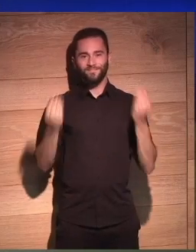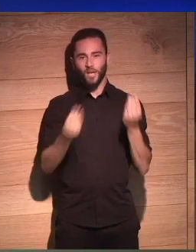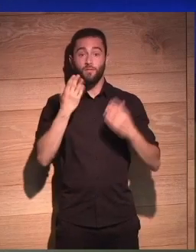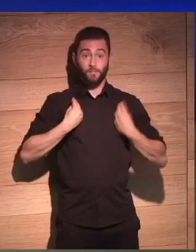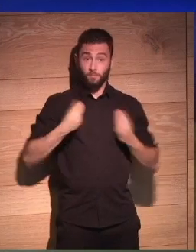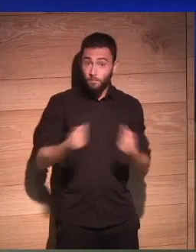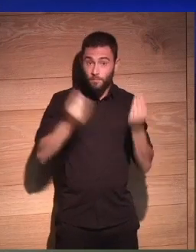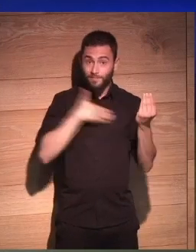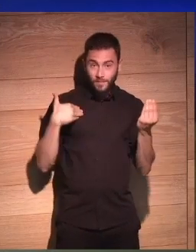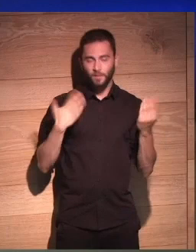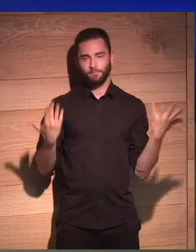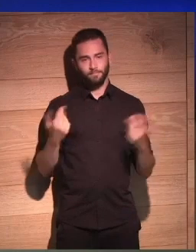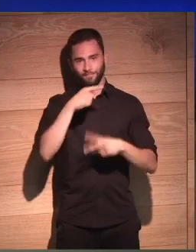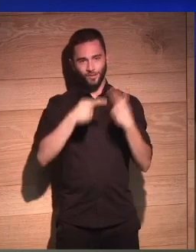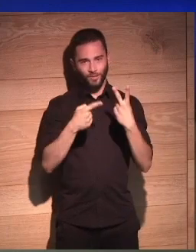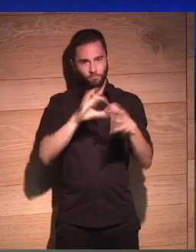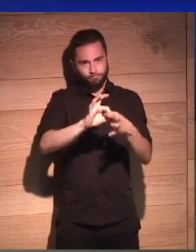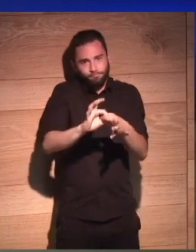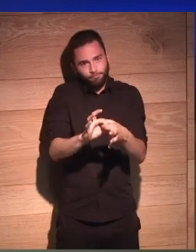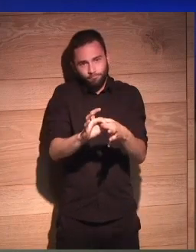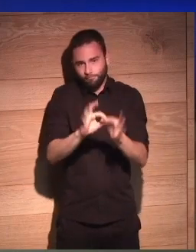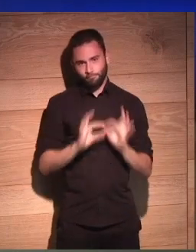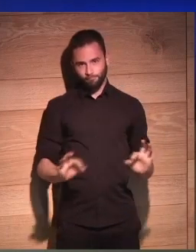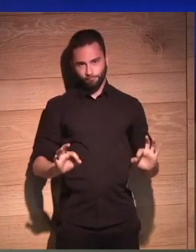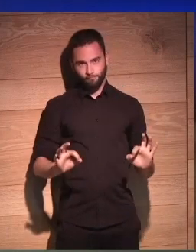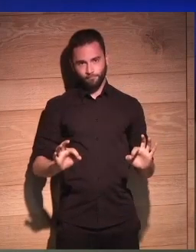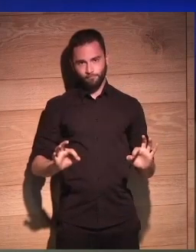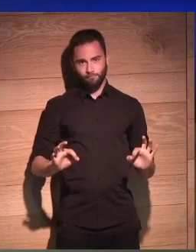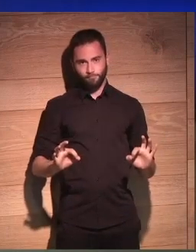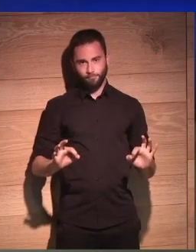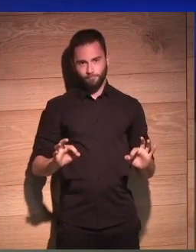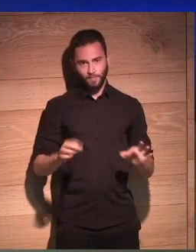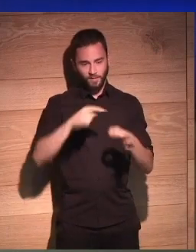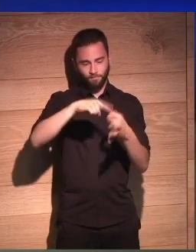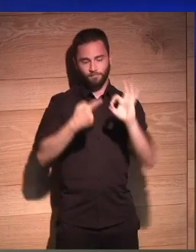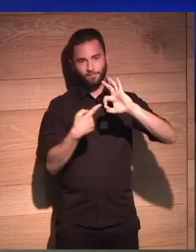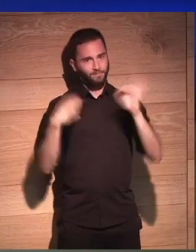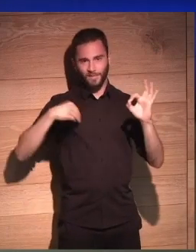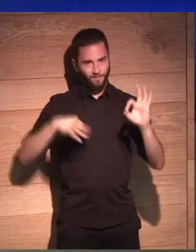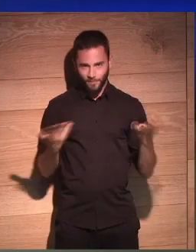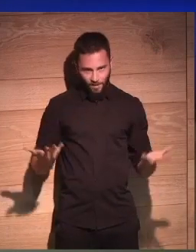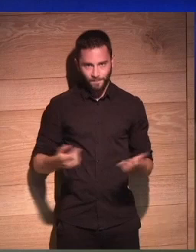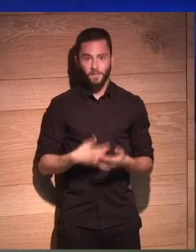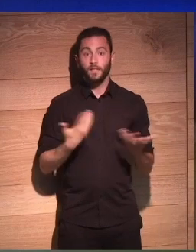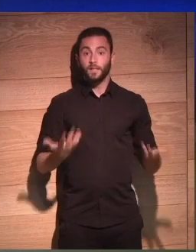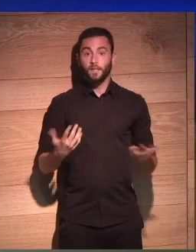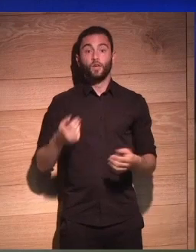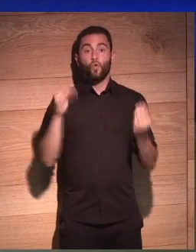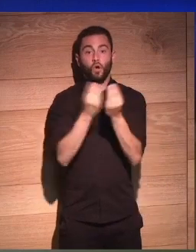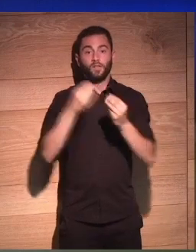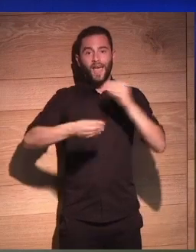queremos vivir mejor, que las dos cosas van a la mano, ¿no? Son dos caras de la misma medalla. Tenemos que hacerlo juntos, ¿no? Y